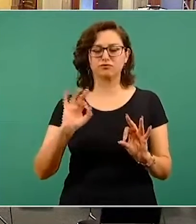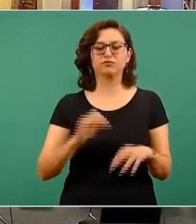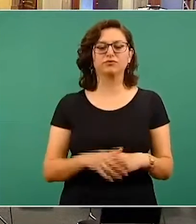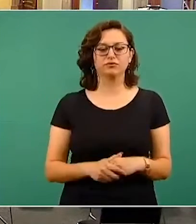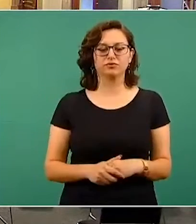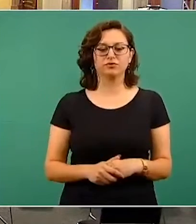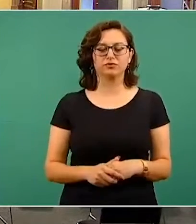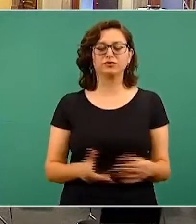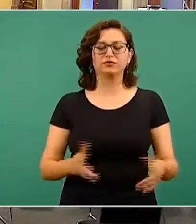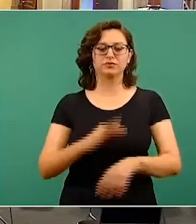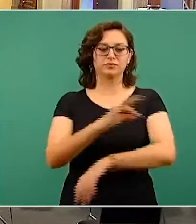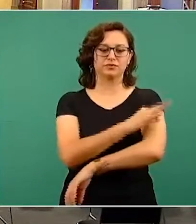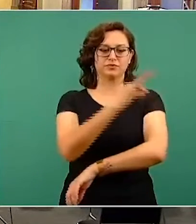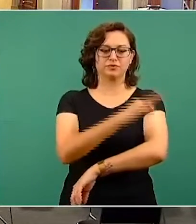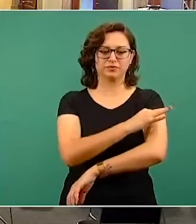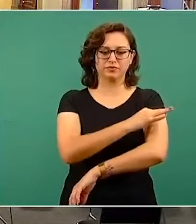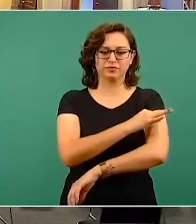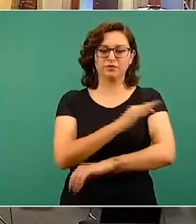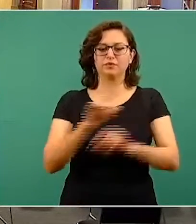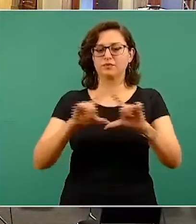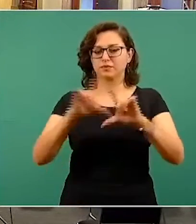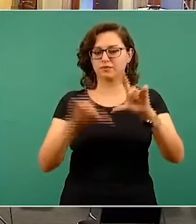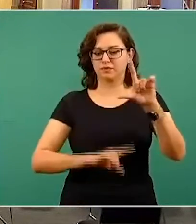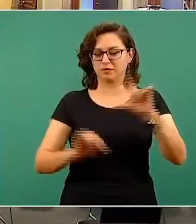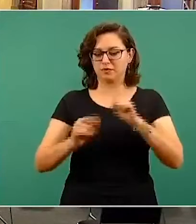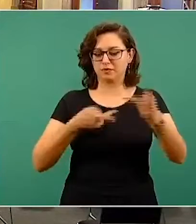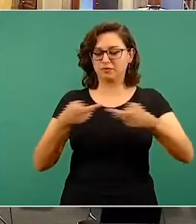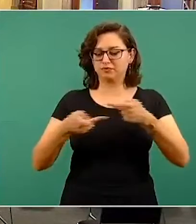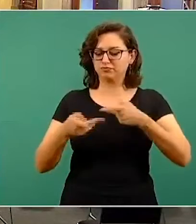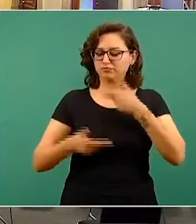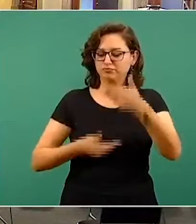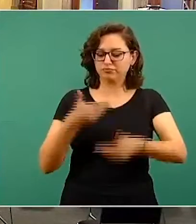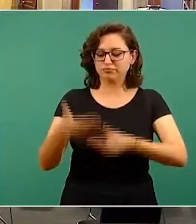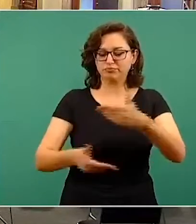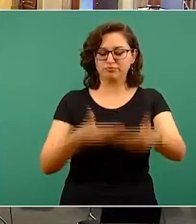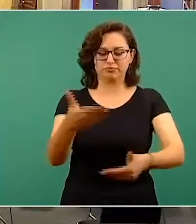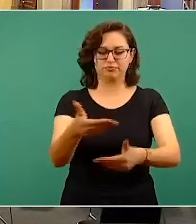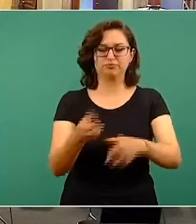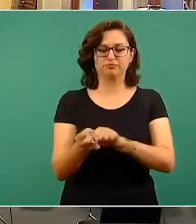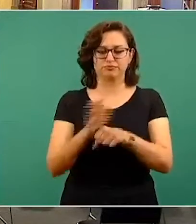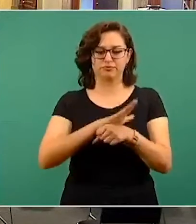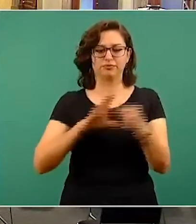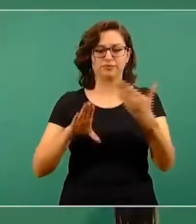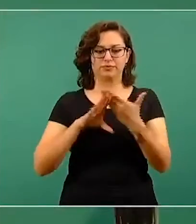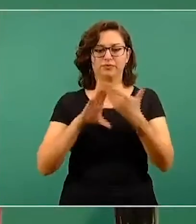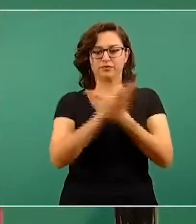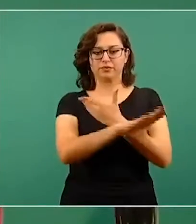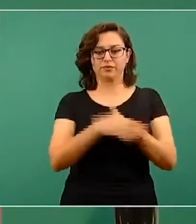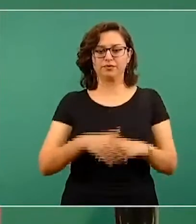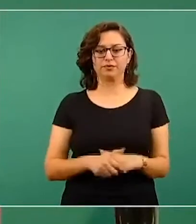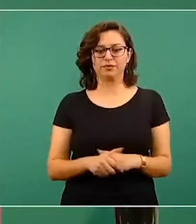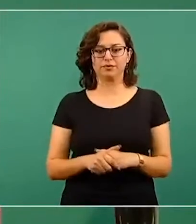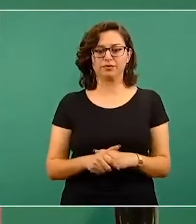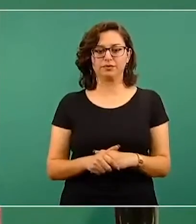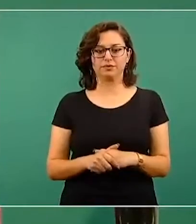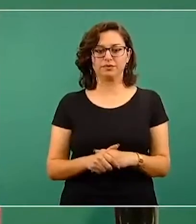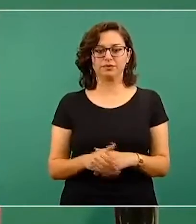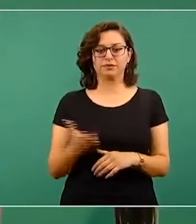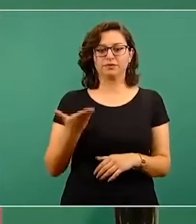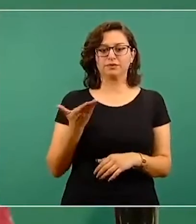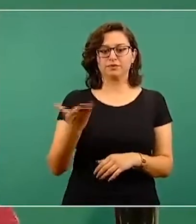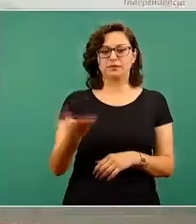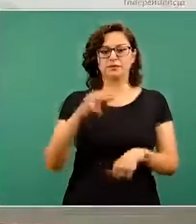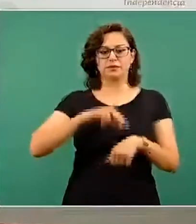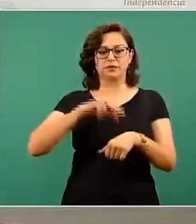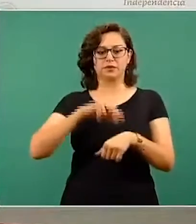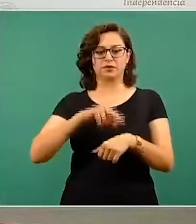2.421.845 casos estimados en México, de los cuales el 1% significan la pandemia activa, es decir, 31.301 personas. En cuanto